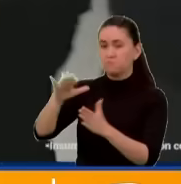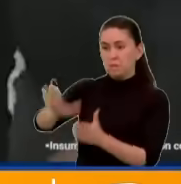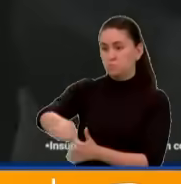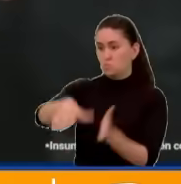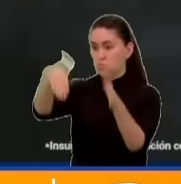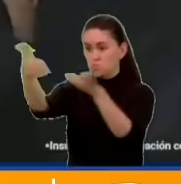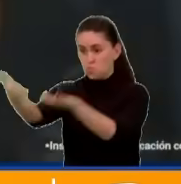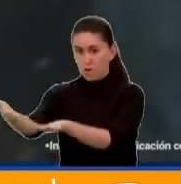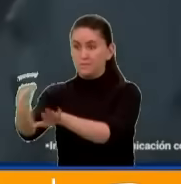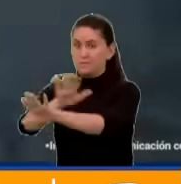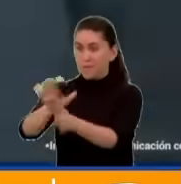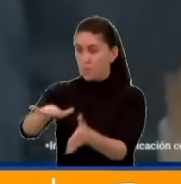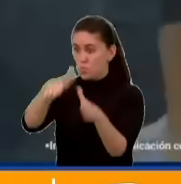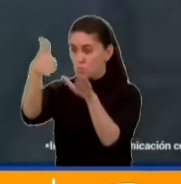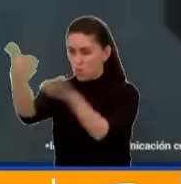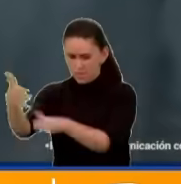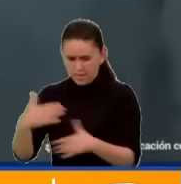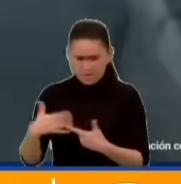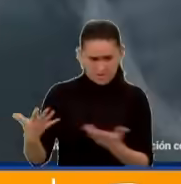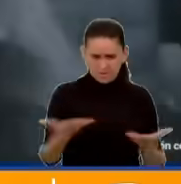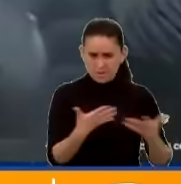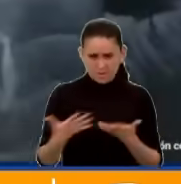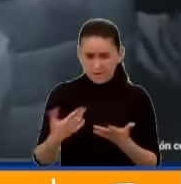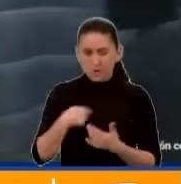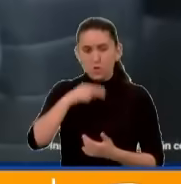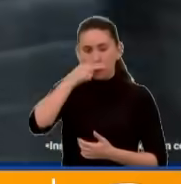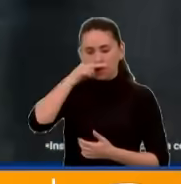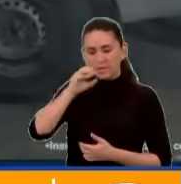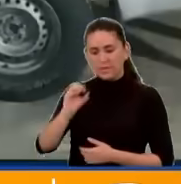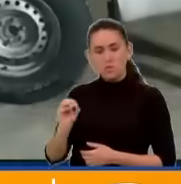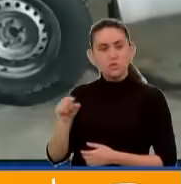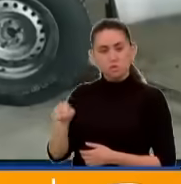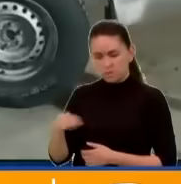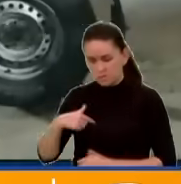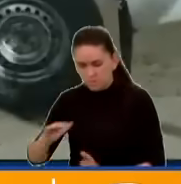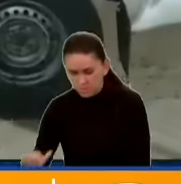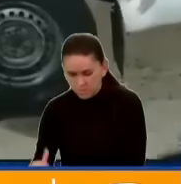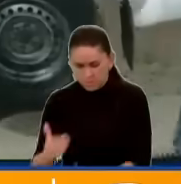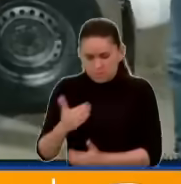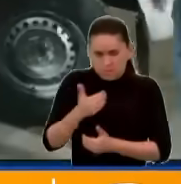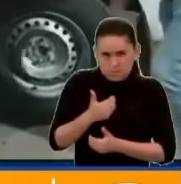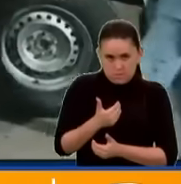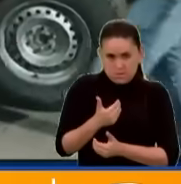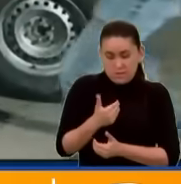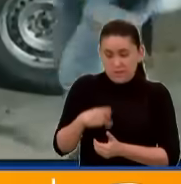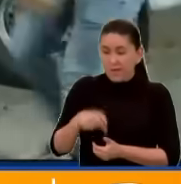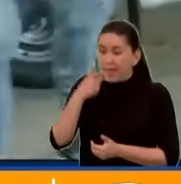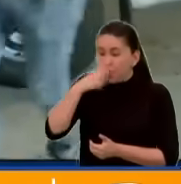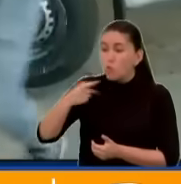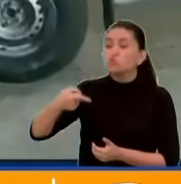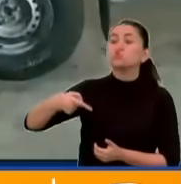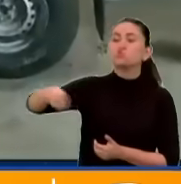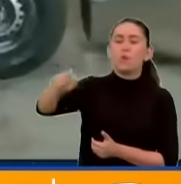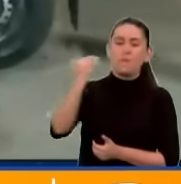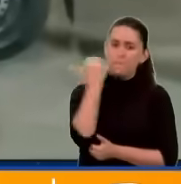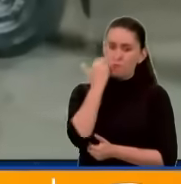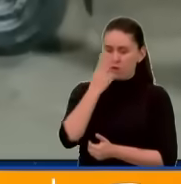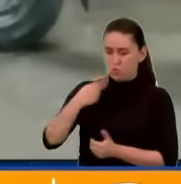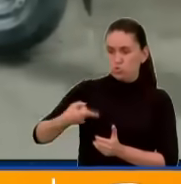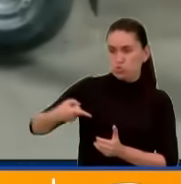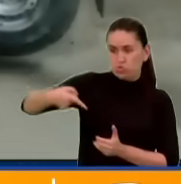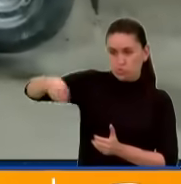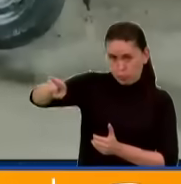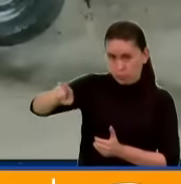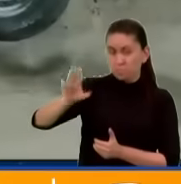cometido el crimen, el hombre huye del lugar junto con un menor de edad, hijo de la hoy víctima. Según se logró establecer,